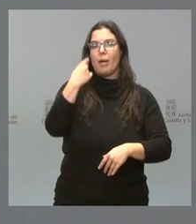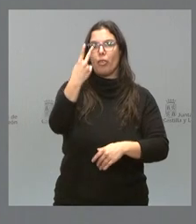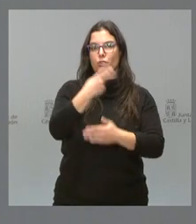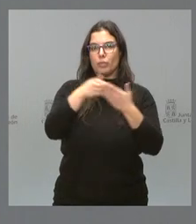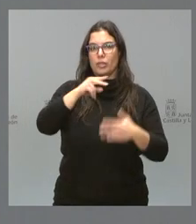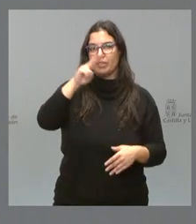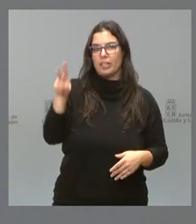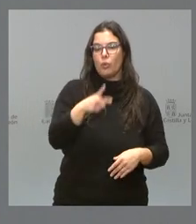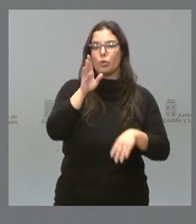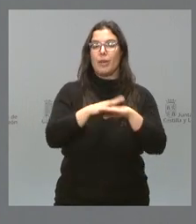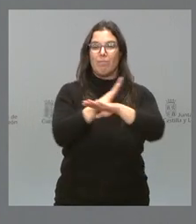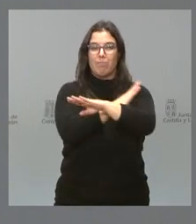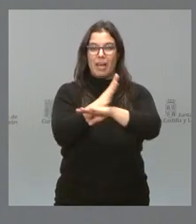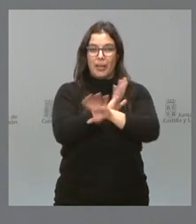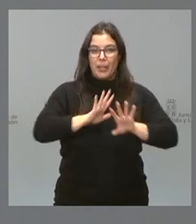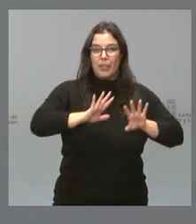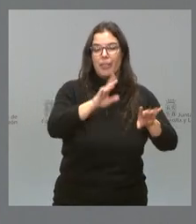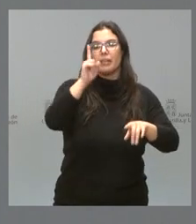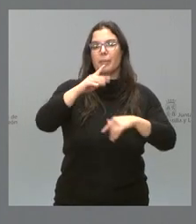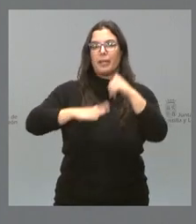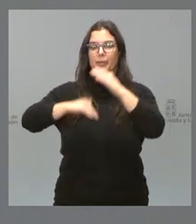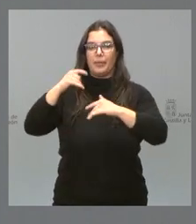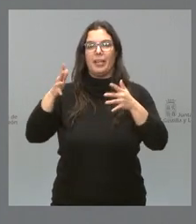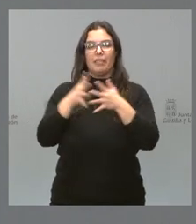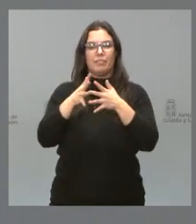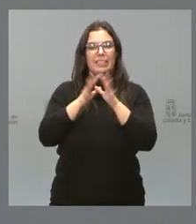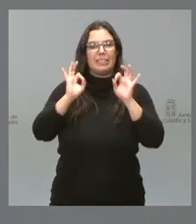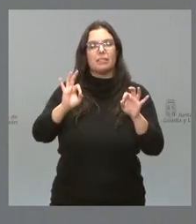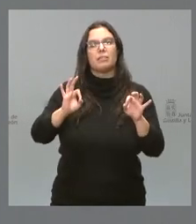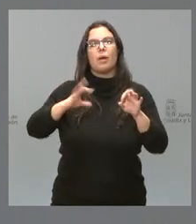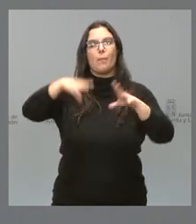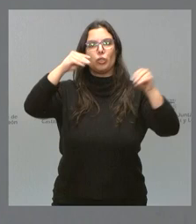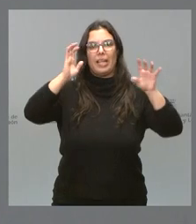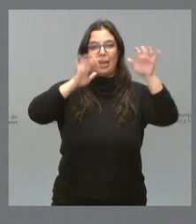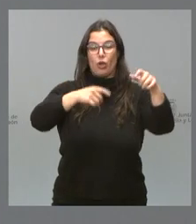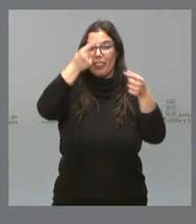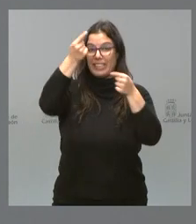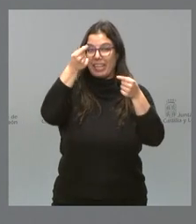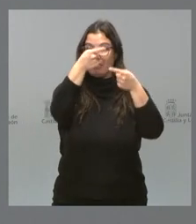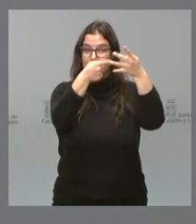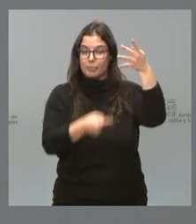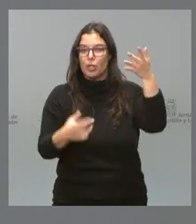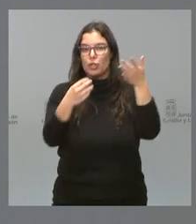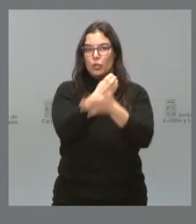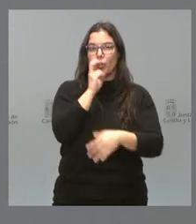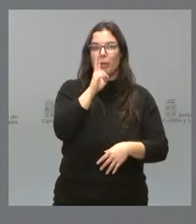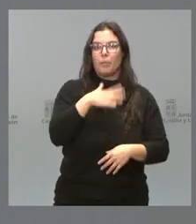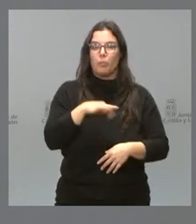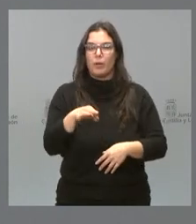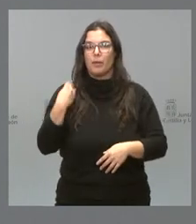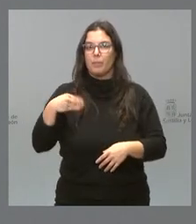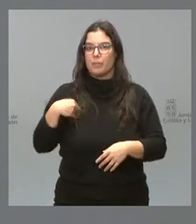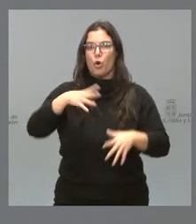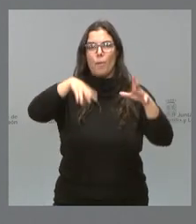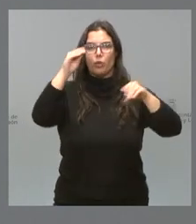de los pastizales e infraestructuras en la montaña leonesa tienen ustedes el detalle de las inversiones tanto para la montaña occidental la central